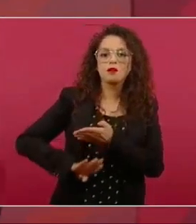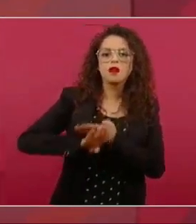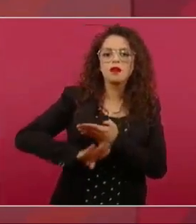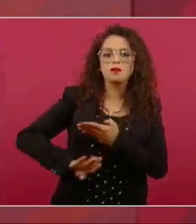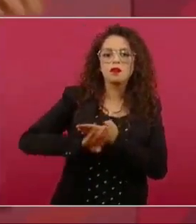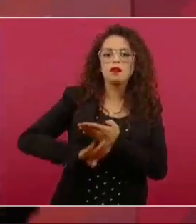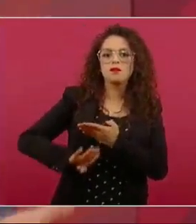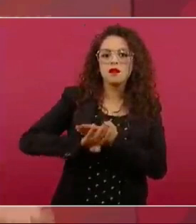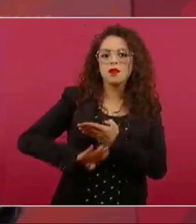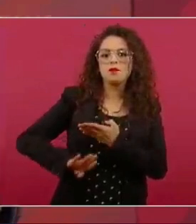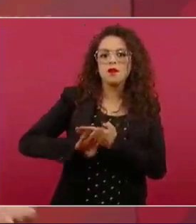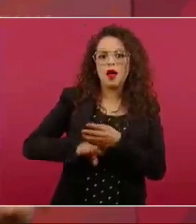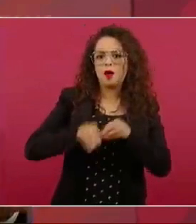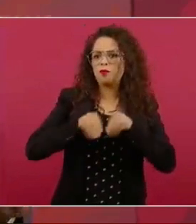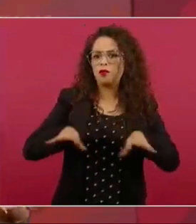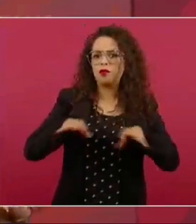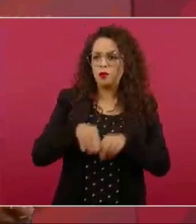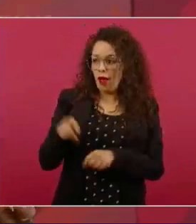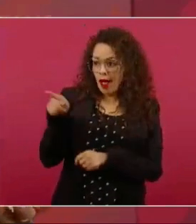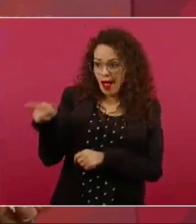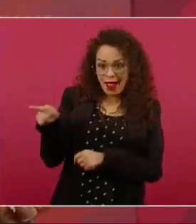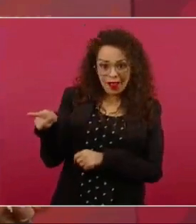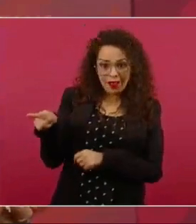Y ese es el dirigente